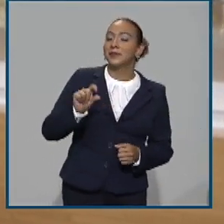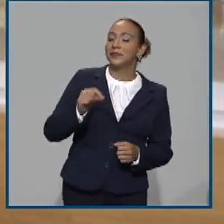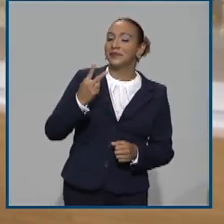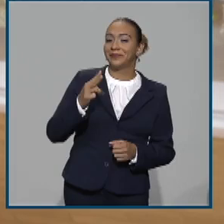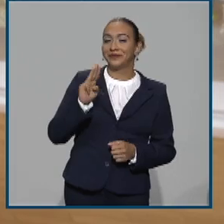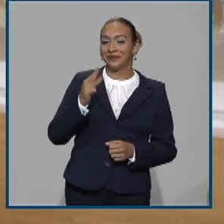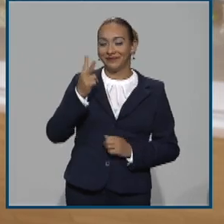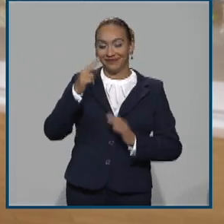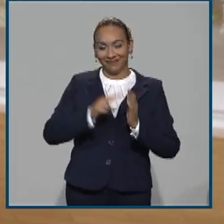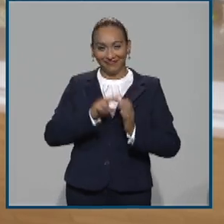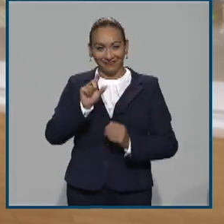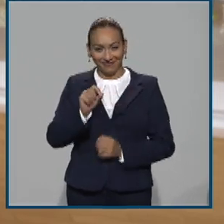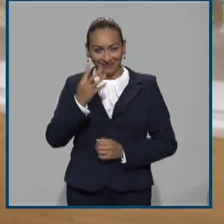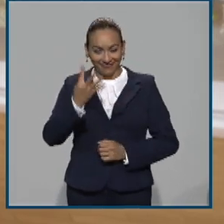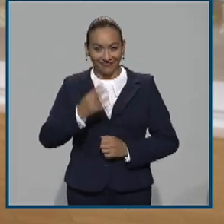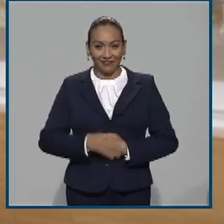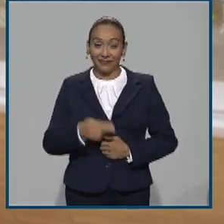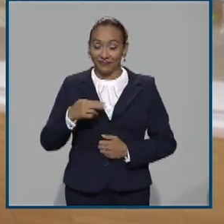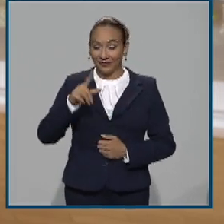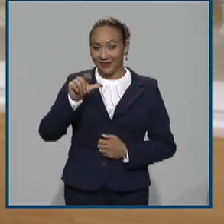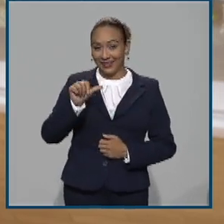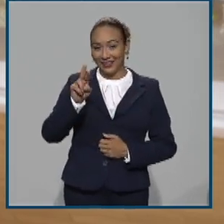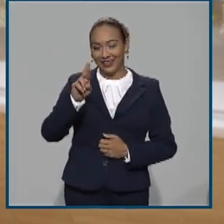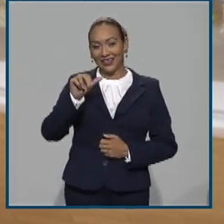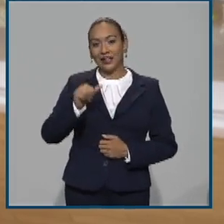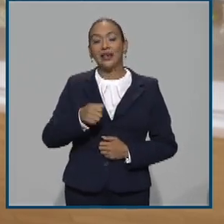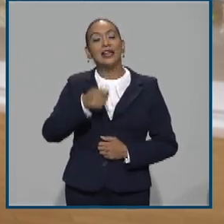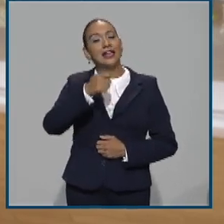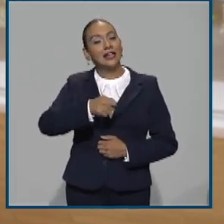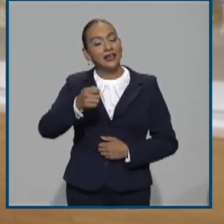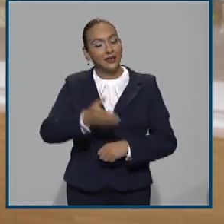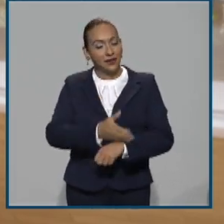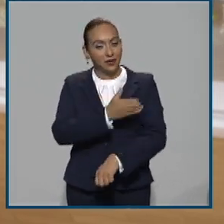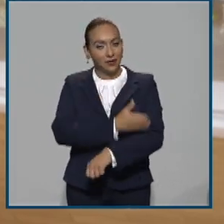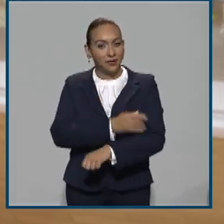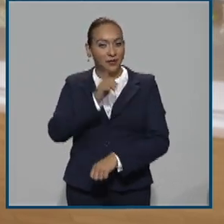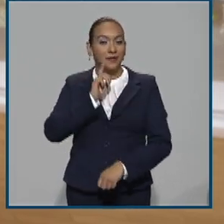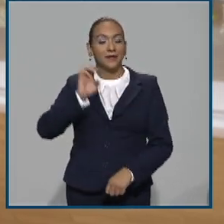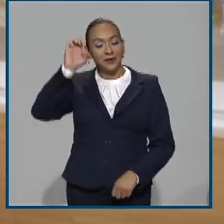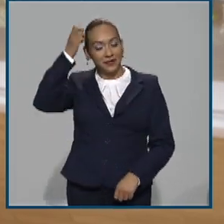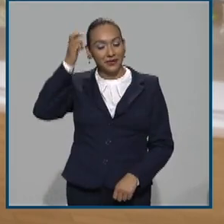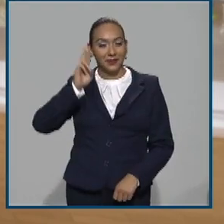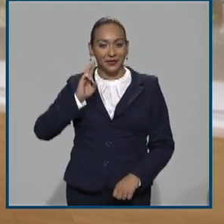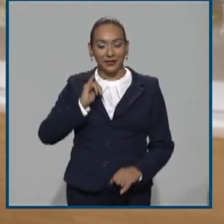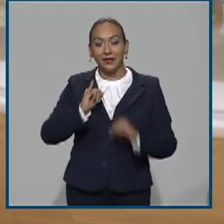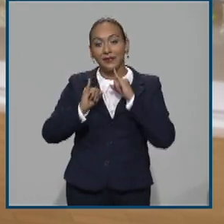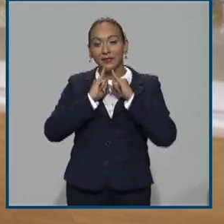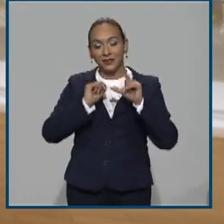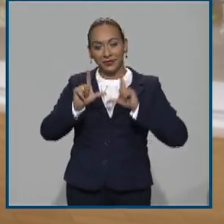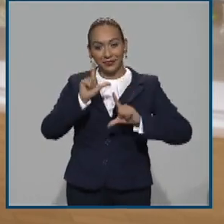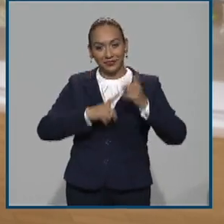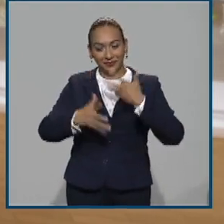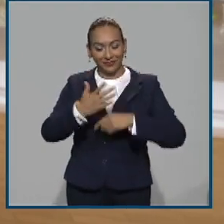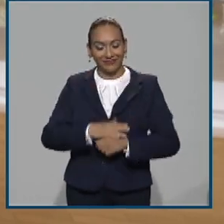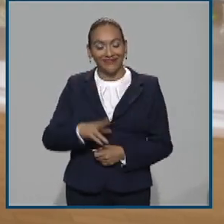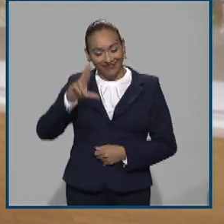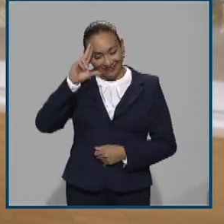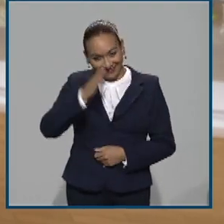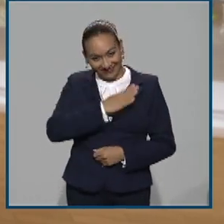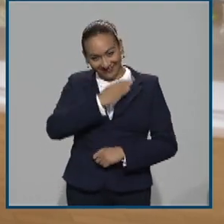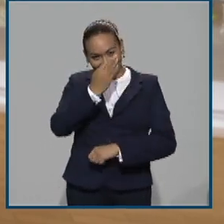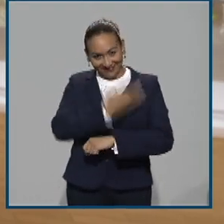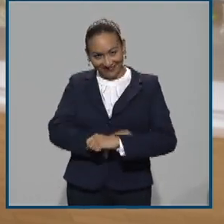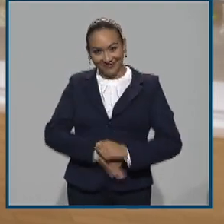de mayo de 2024. Soy Laura Murillo y saludo a mi compañera Eusiris Rostro en la interpretación en lengua de